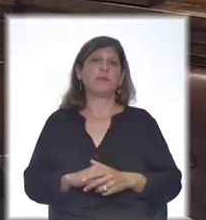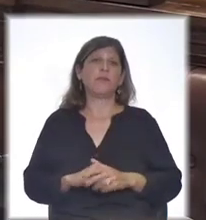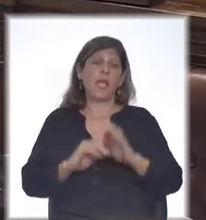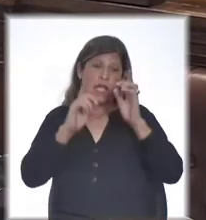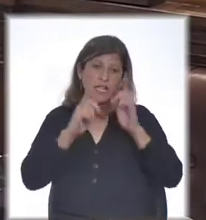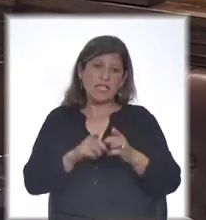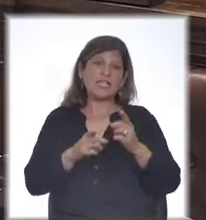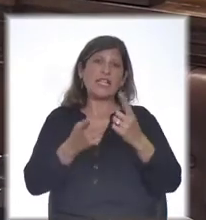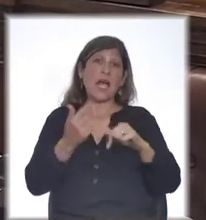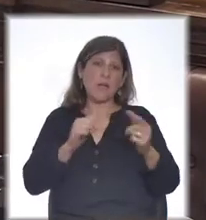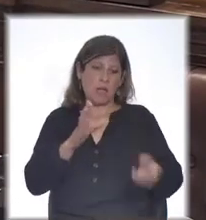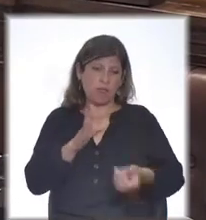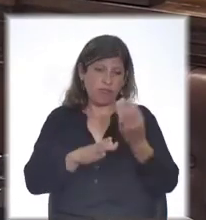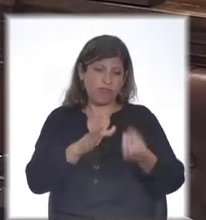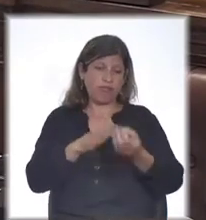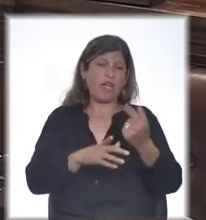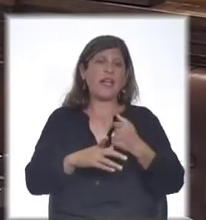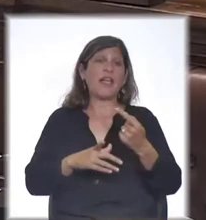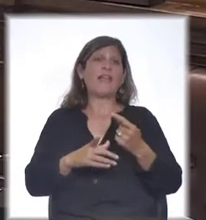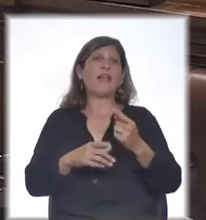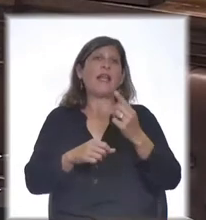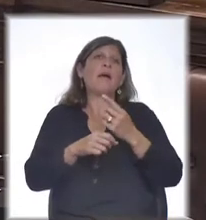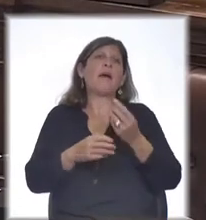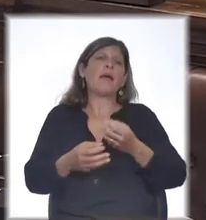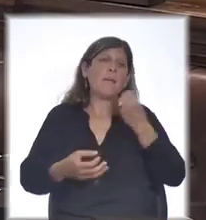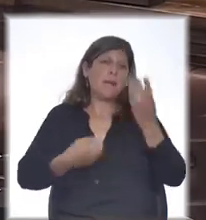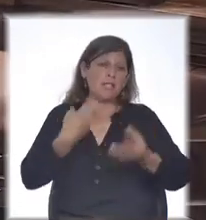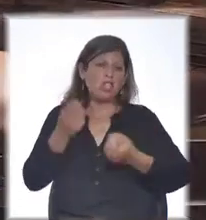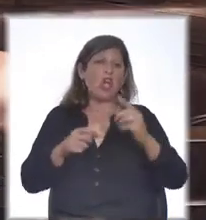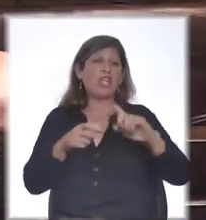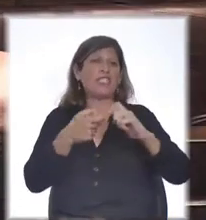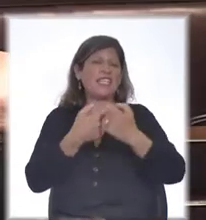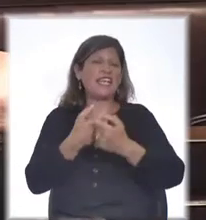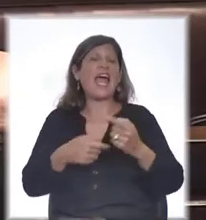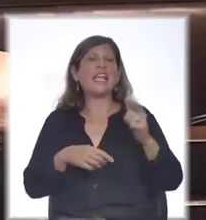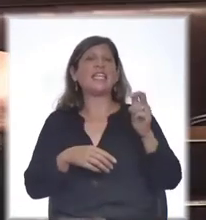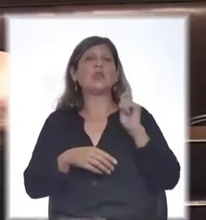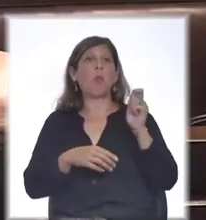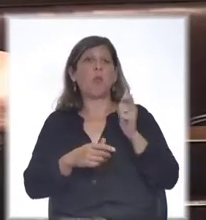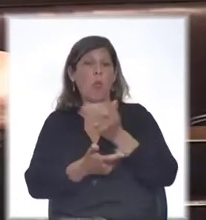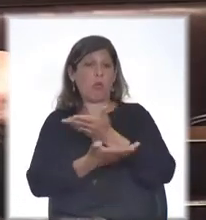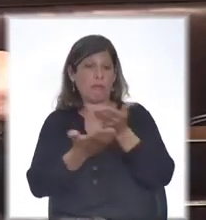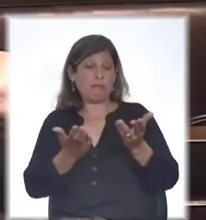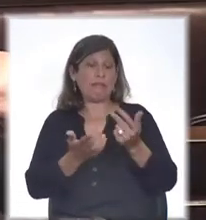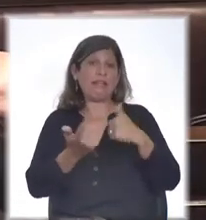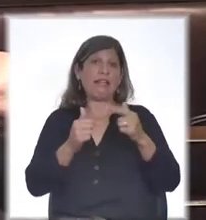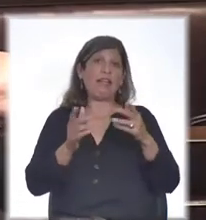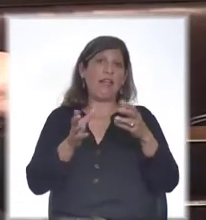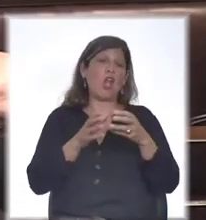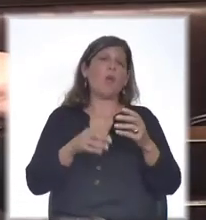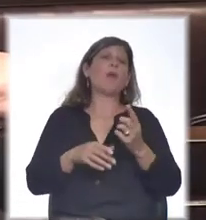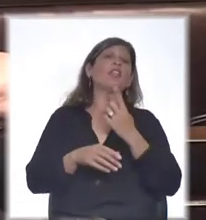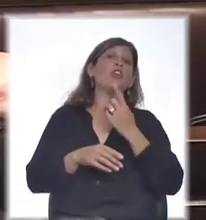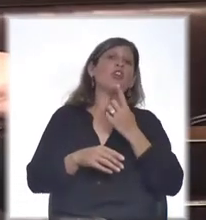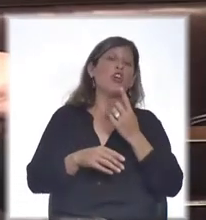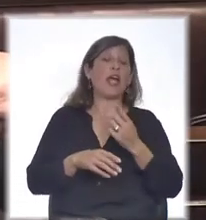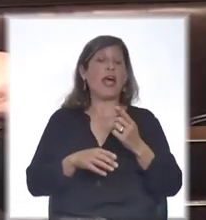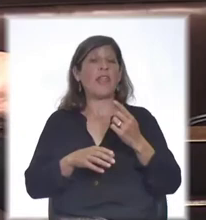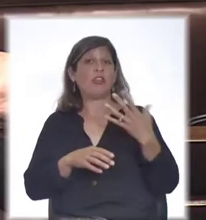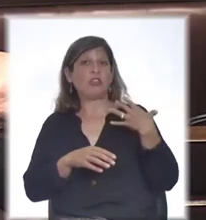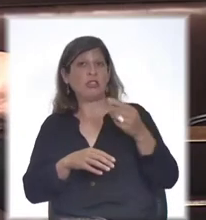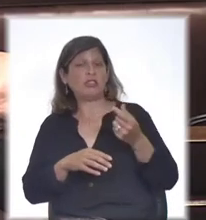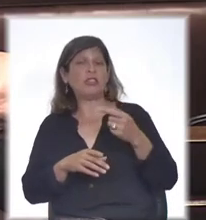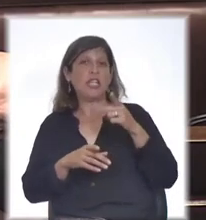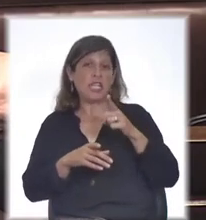También fue el surgimiento de las primeras expresiones sindicales públicas. Las elecciones internas de los partidos Colorados y Nacional y Unión Cívica